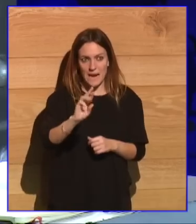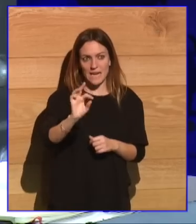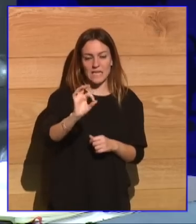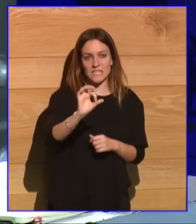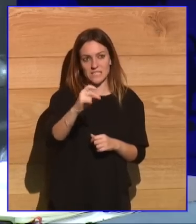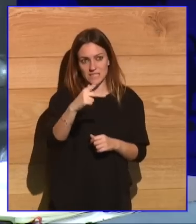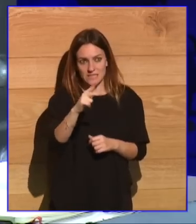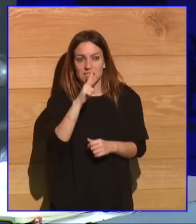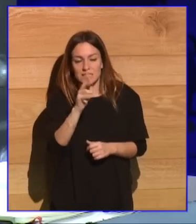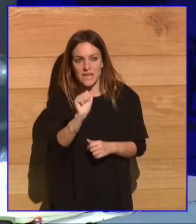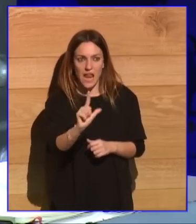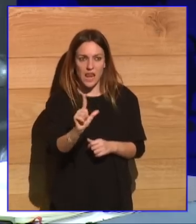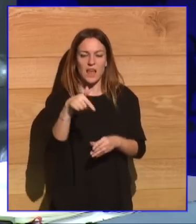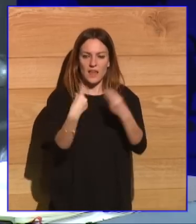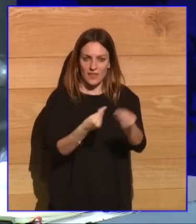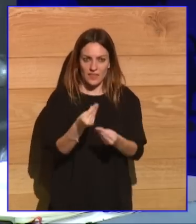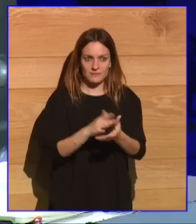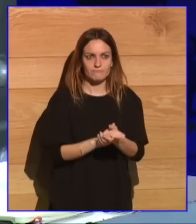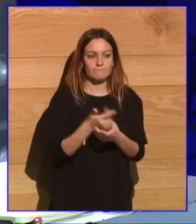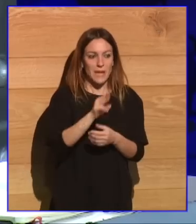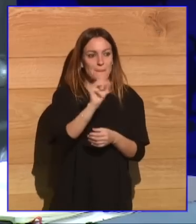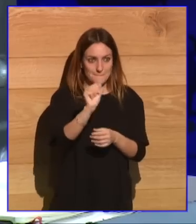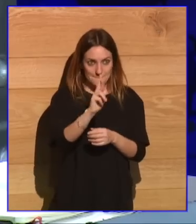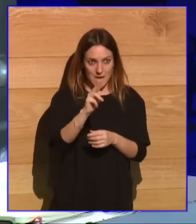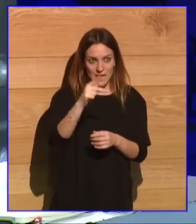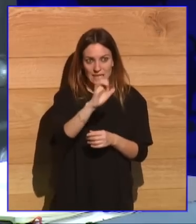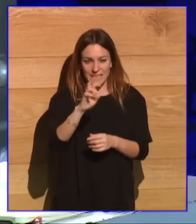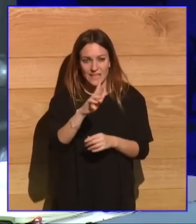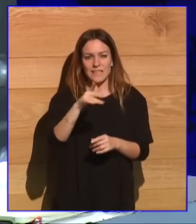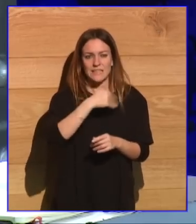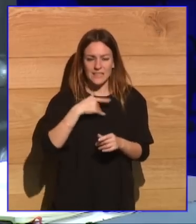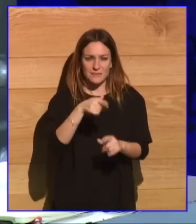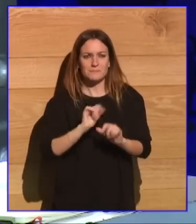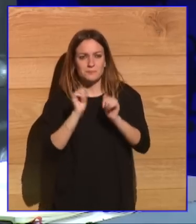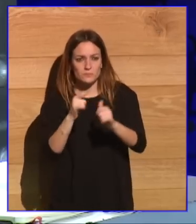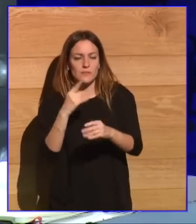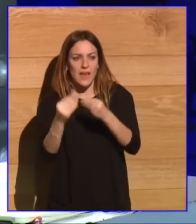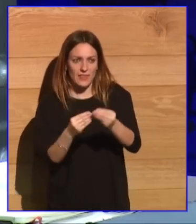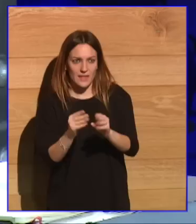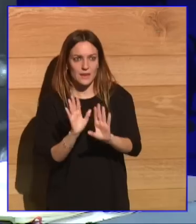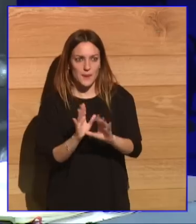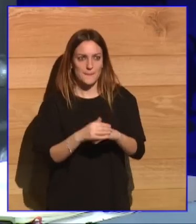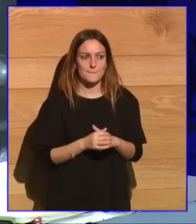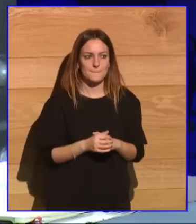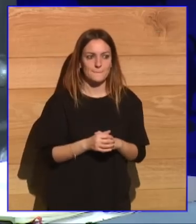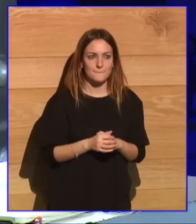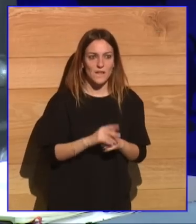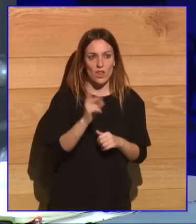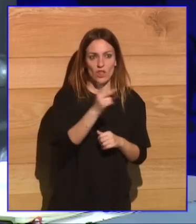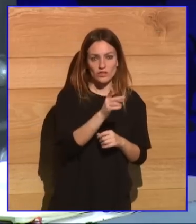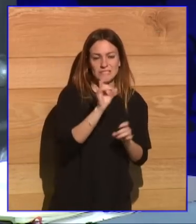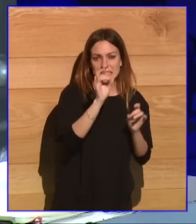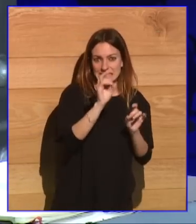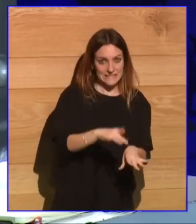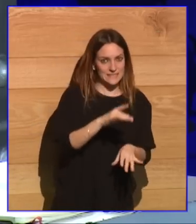hacer el director de fotografía habitual de Parker, que es Michael Seresin. Hemos quedado el otro día que había dos habituales, había ¿no? Dos, Seresin